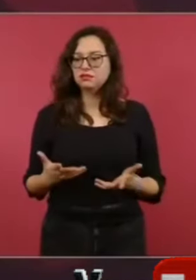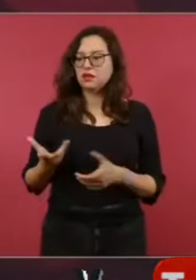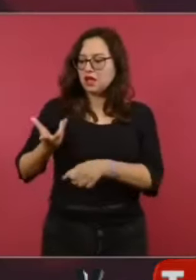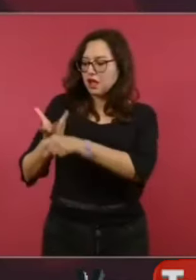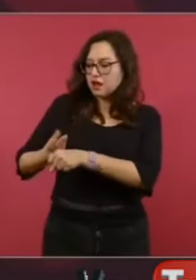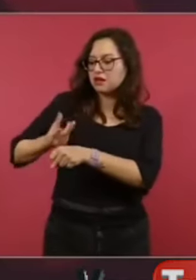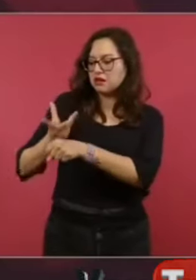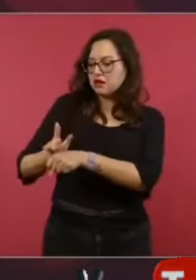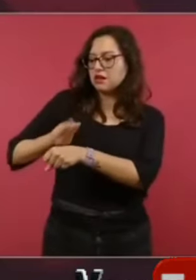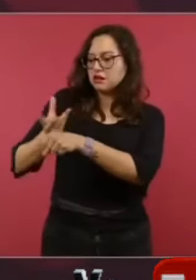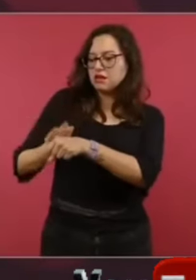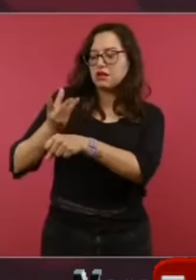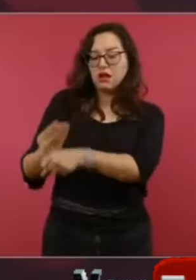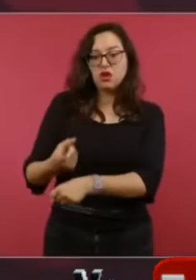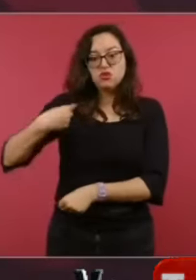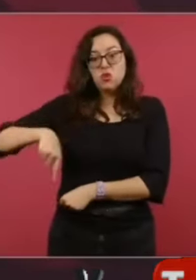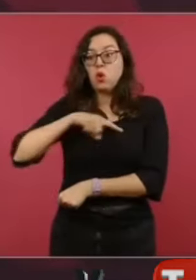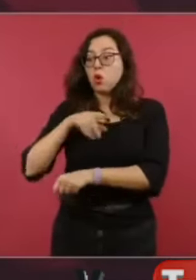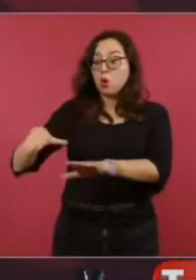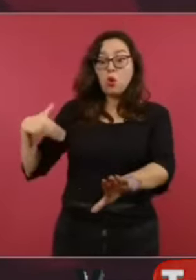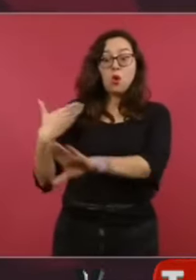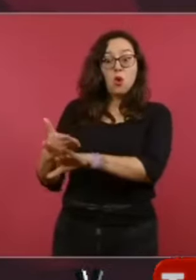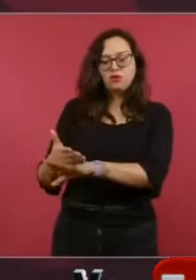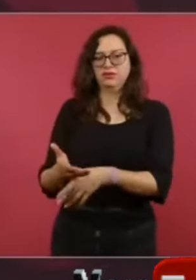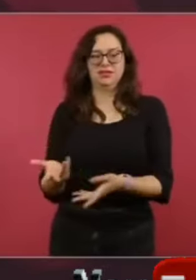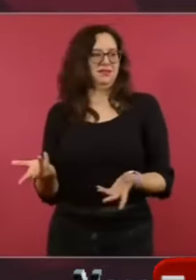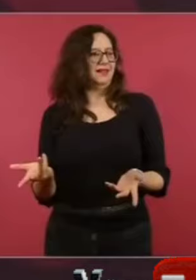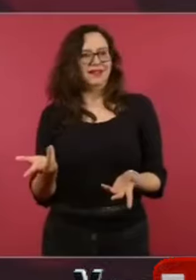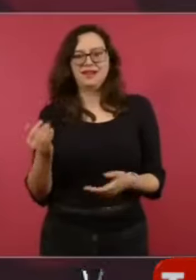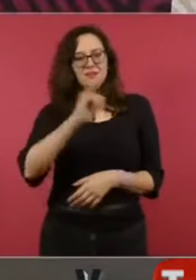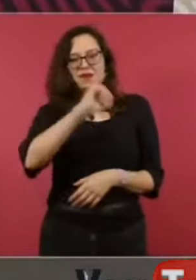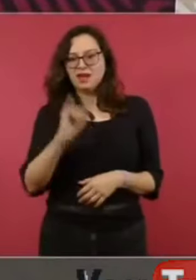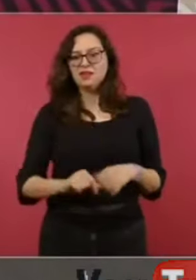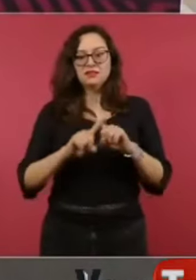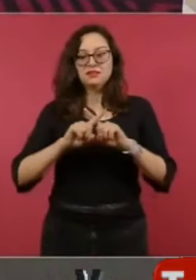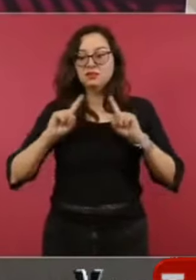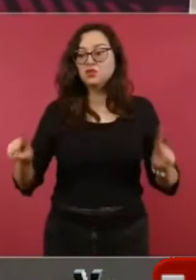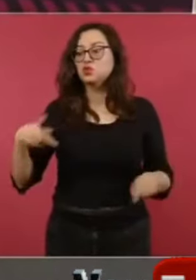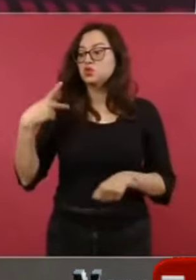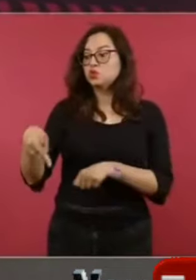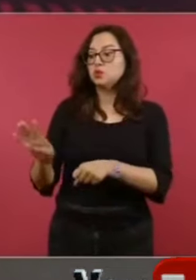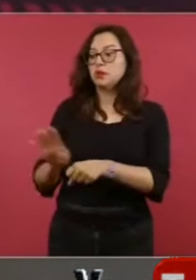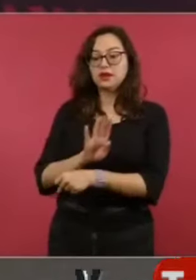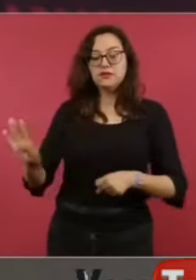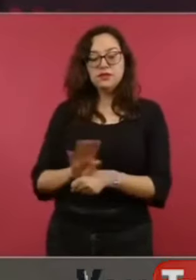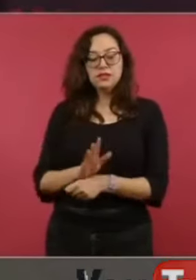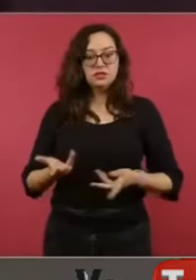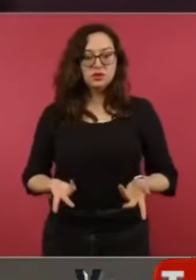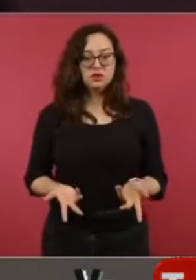afectar a los trabajadores, al contrario, para beneficio de los trabajadores. Si el fondo fuese